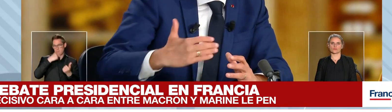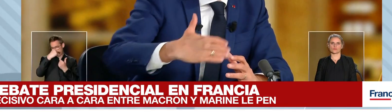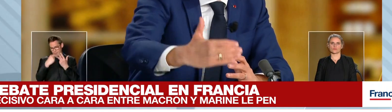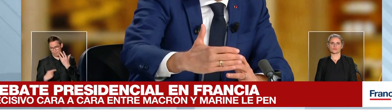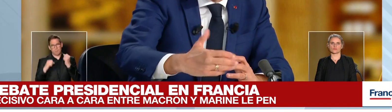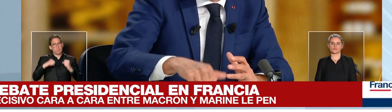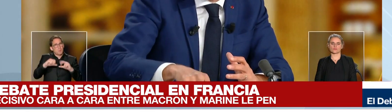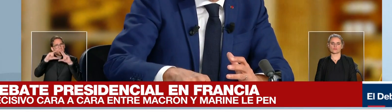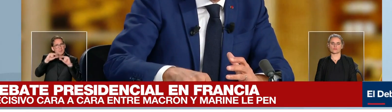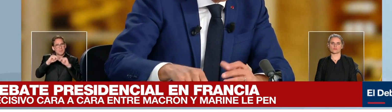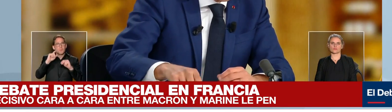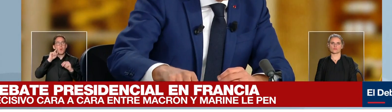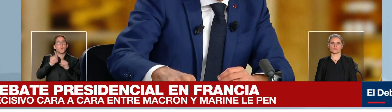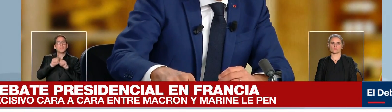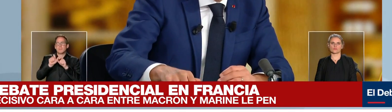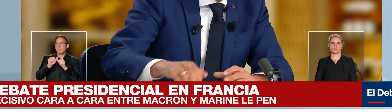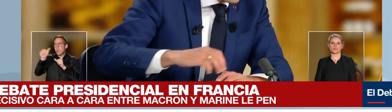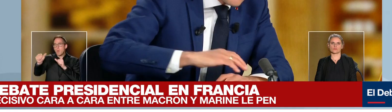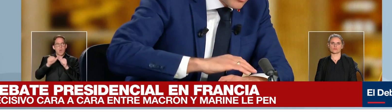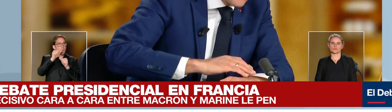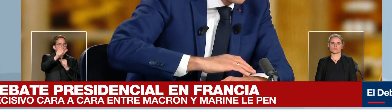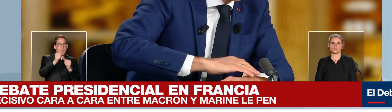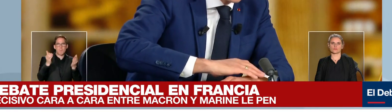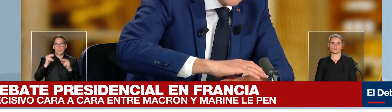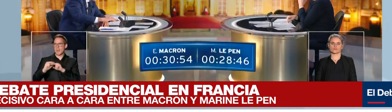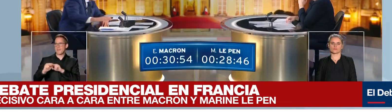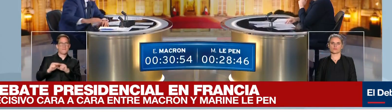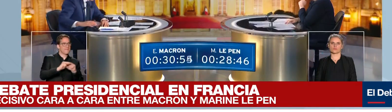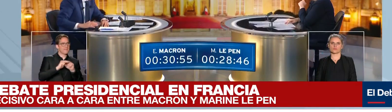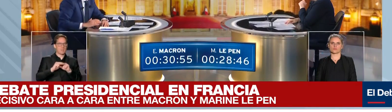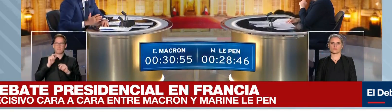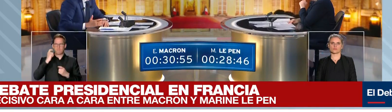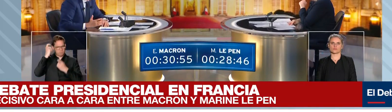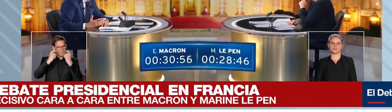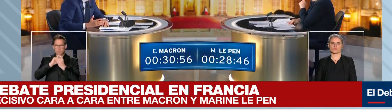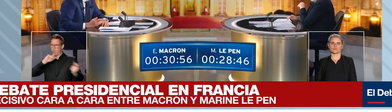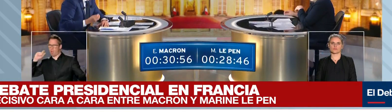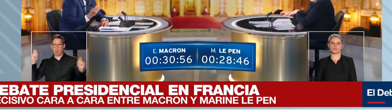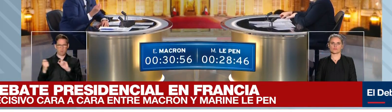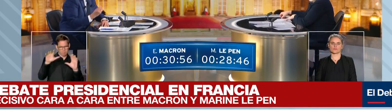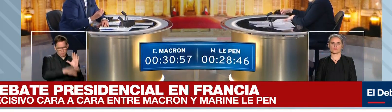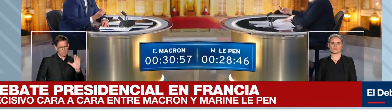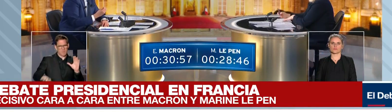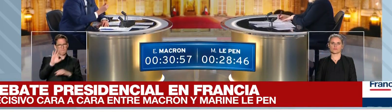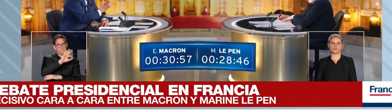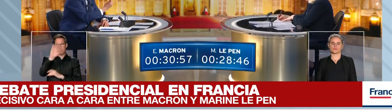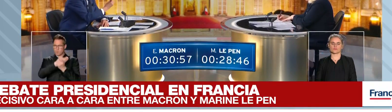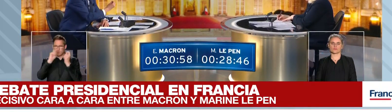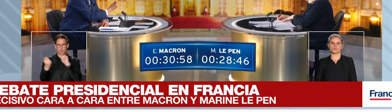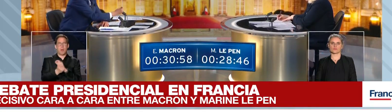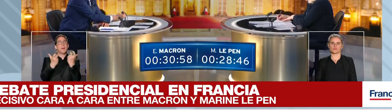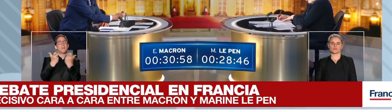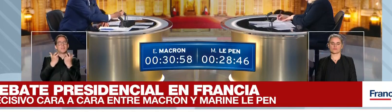propongo para acabar con las zonas de desierto médico con un método completamente nuevo a escala del territorio, es decir,